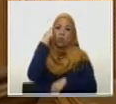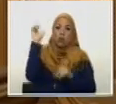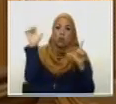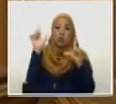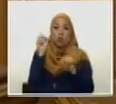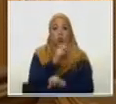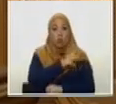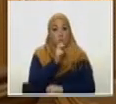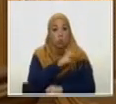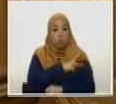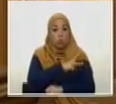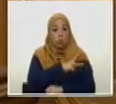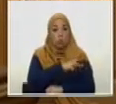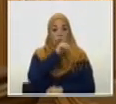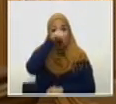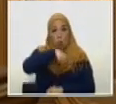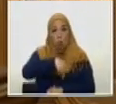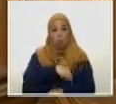hoy.